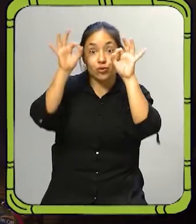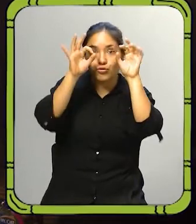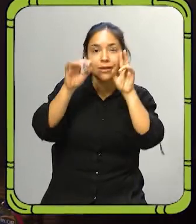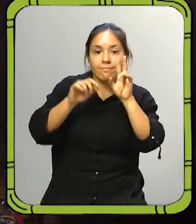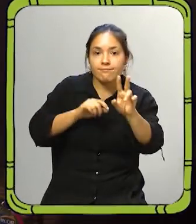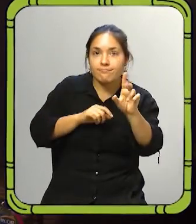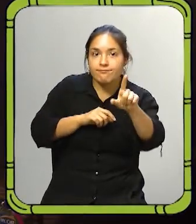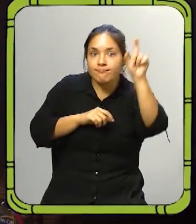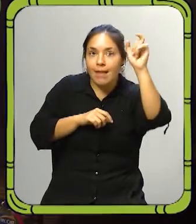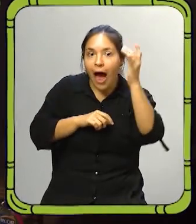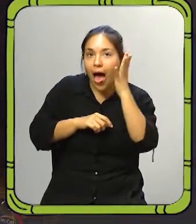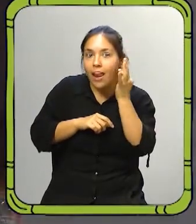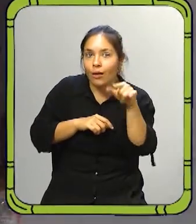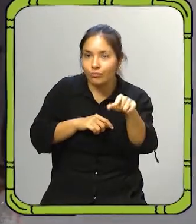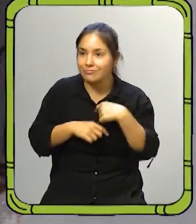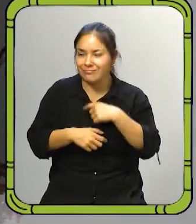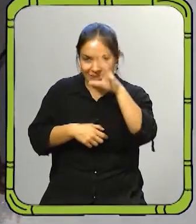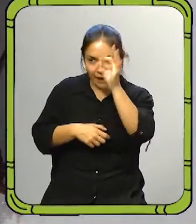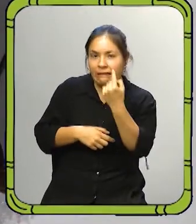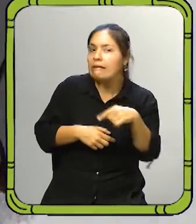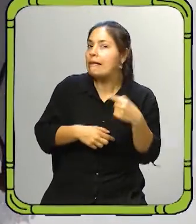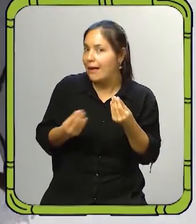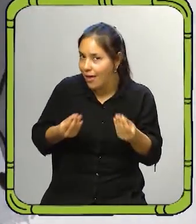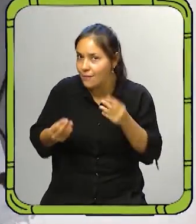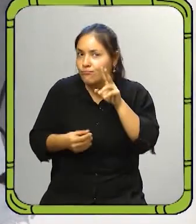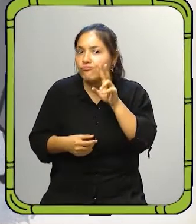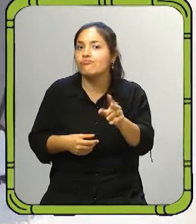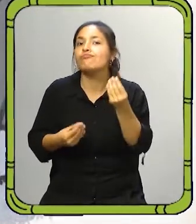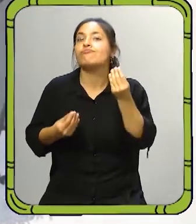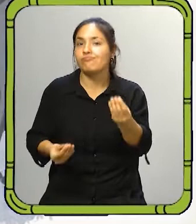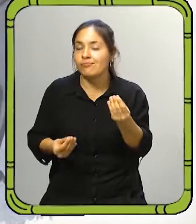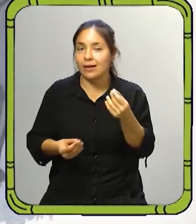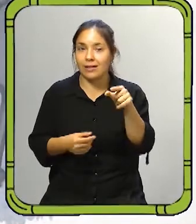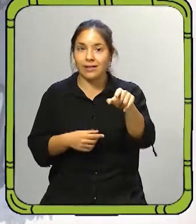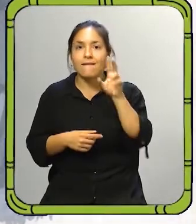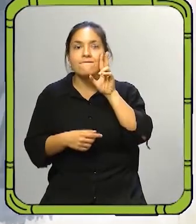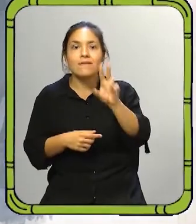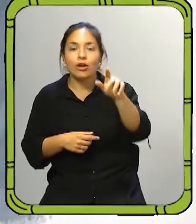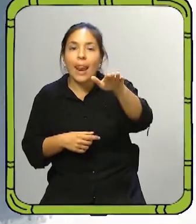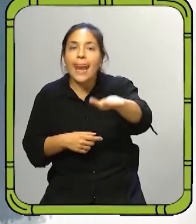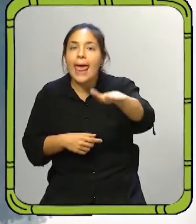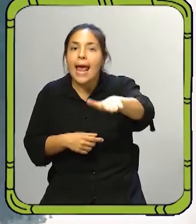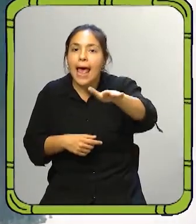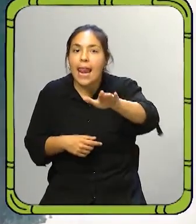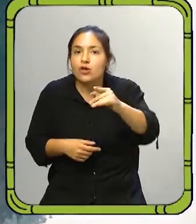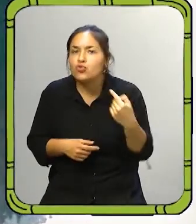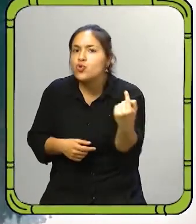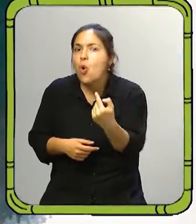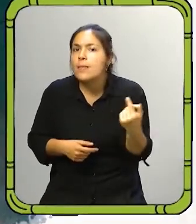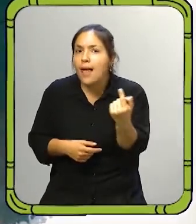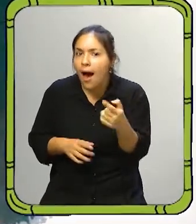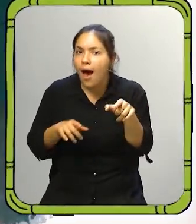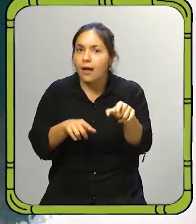sí. ¿Sabes qué habían visto? Habían visto una nena solitaria,